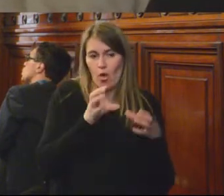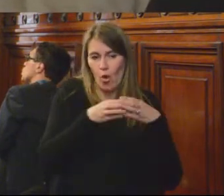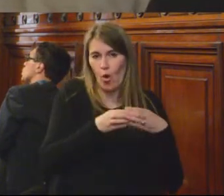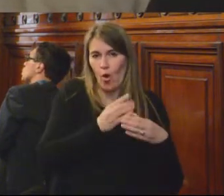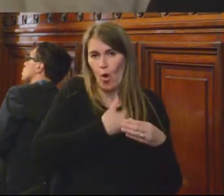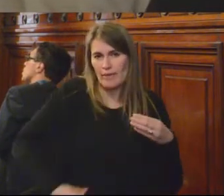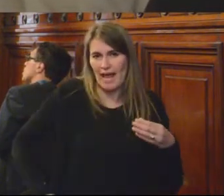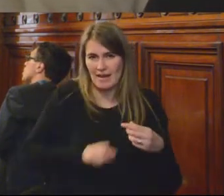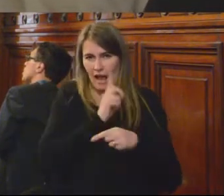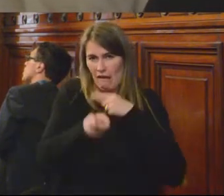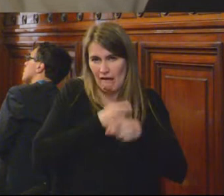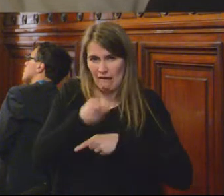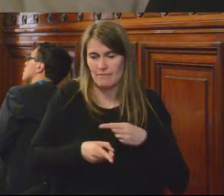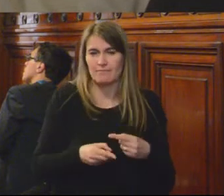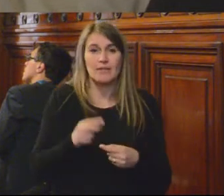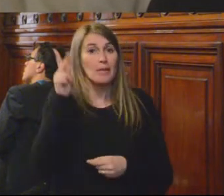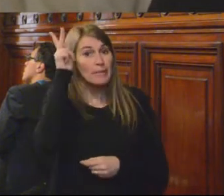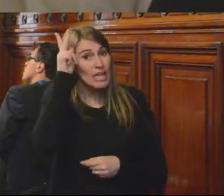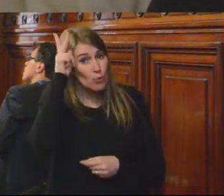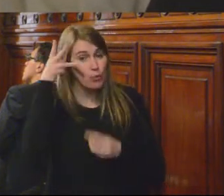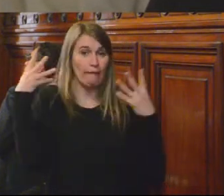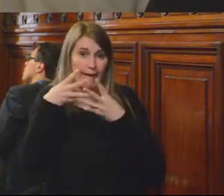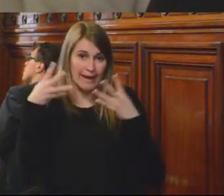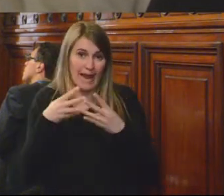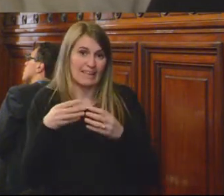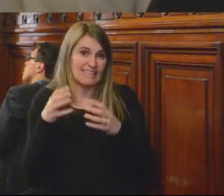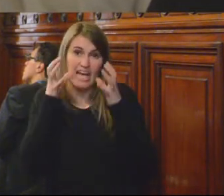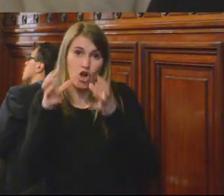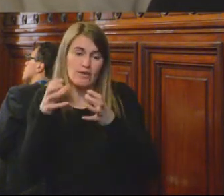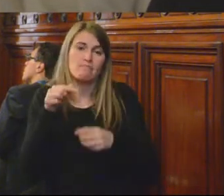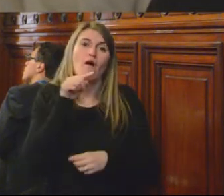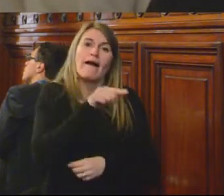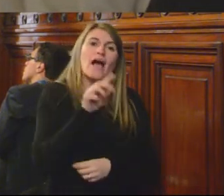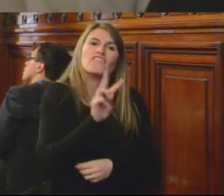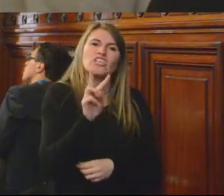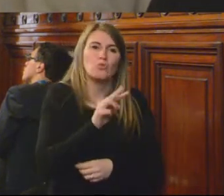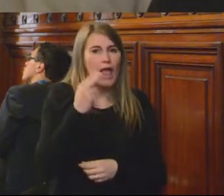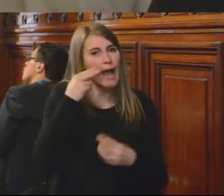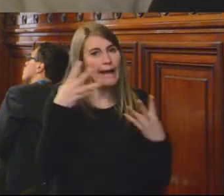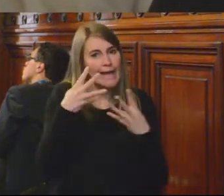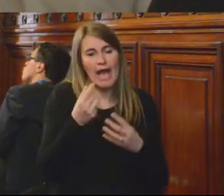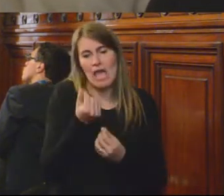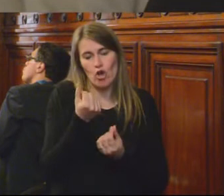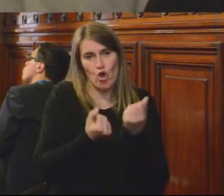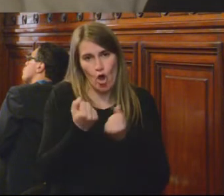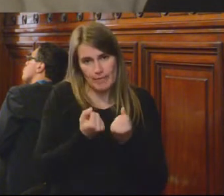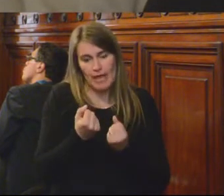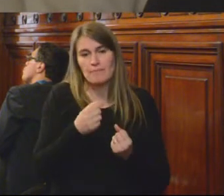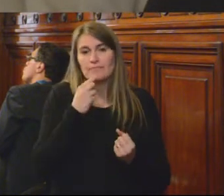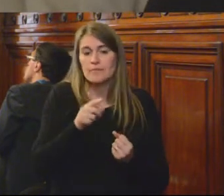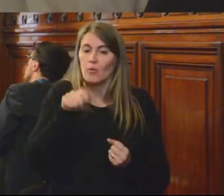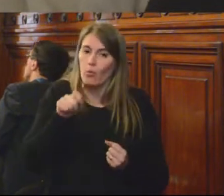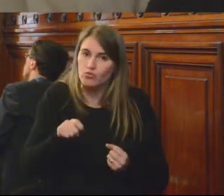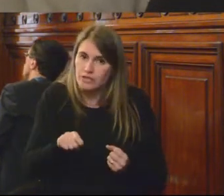contrapesos institucionales. En Perú fue la guerra al terrorismo y en Venezuela es la guerra económica. La militarización del sistema de administración de justicia y la utilización